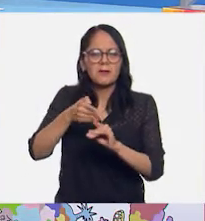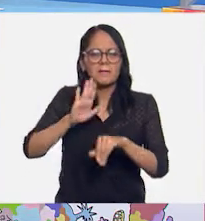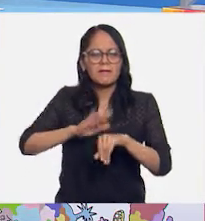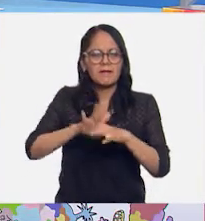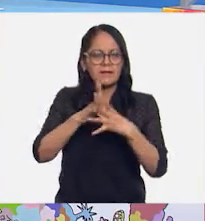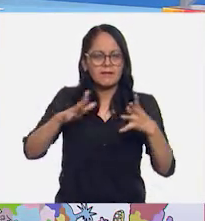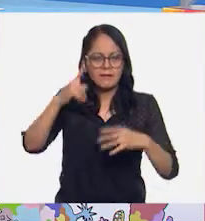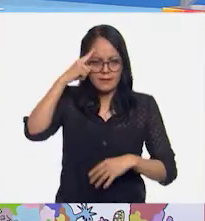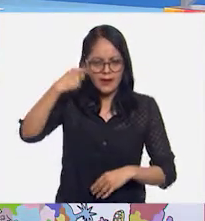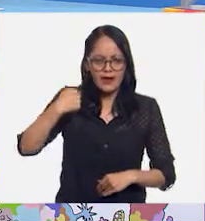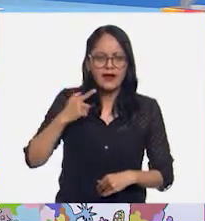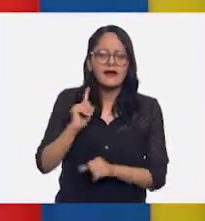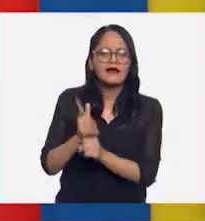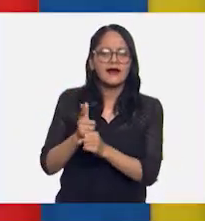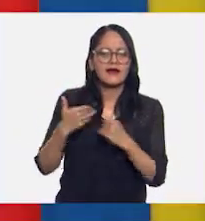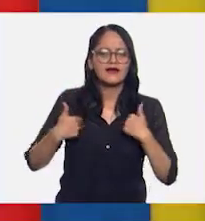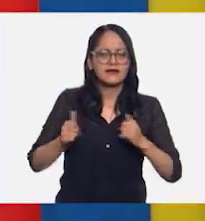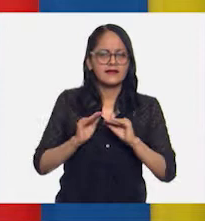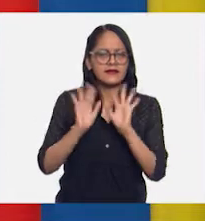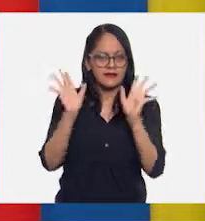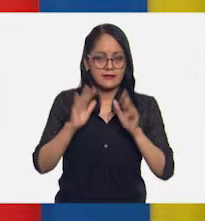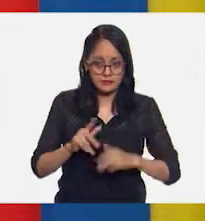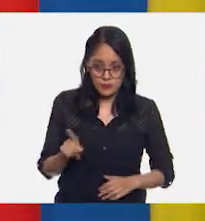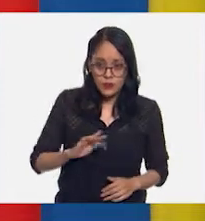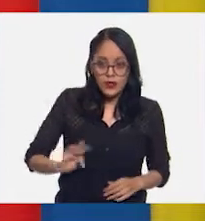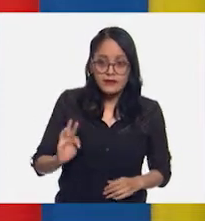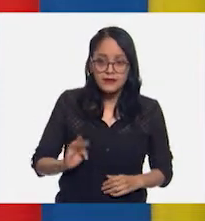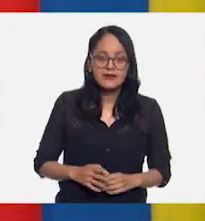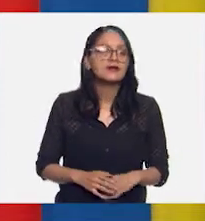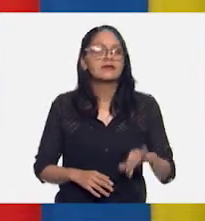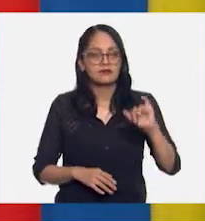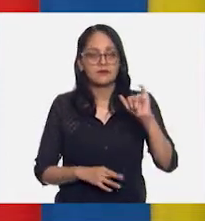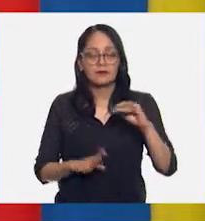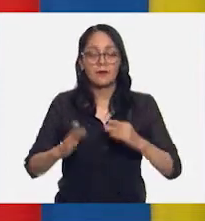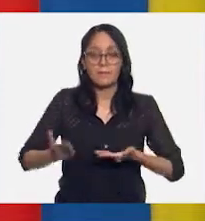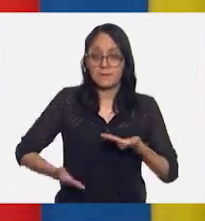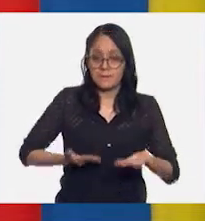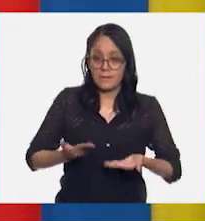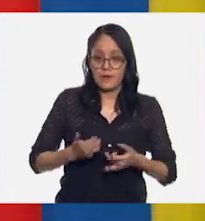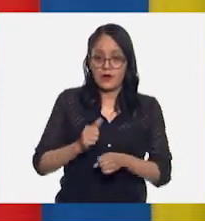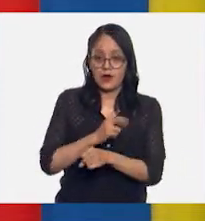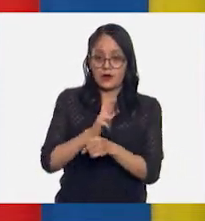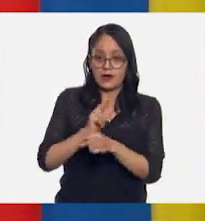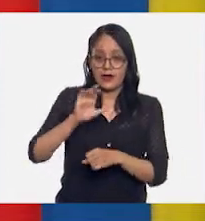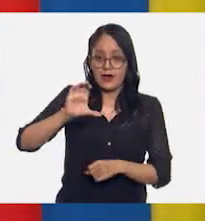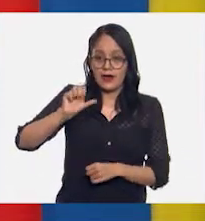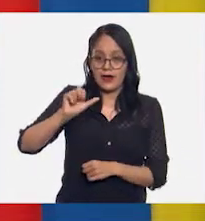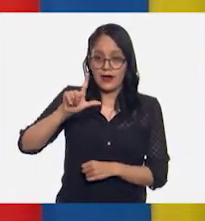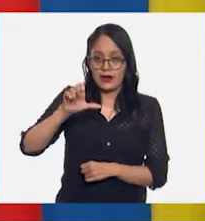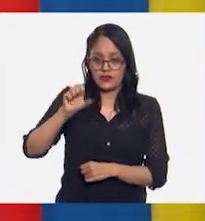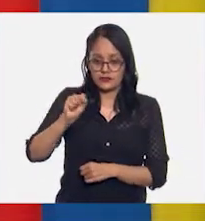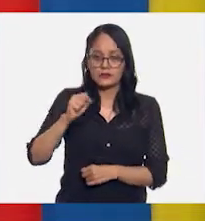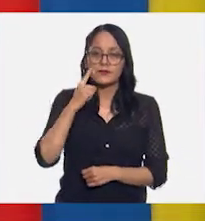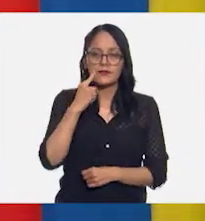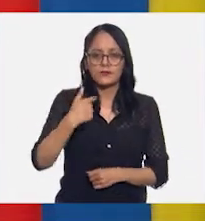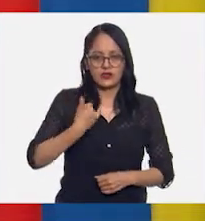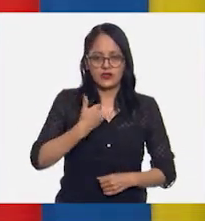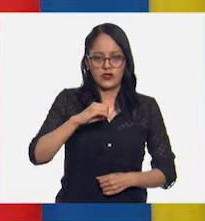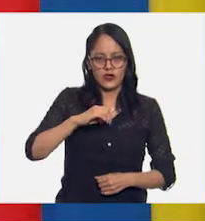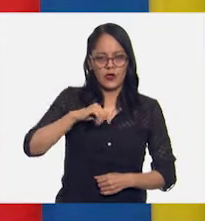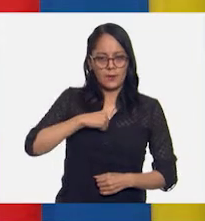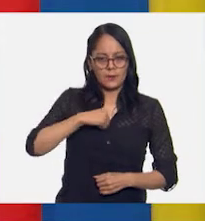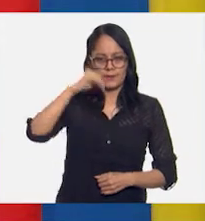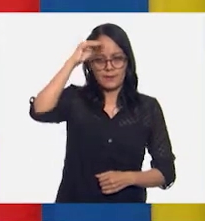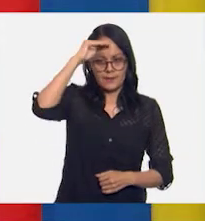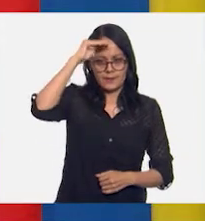propósito de hacerlo más claro. Con muchísimo gusto. En La danza de Carlos Pellicer, el yo poético reflexiona con claridad